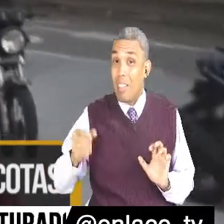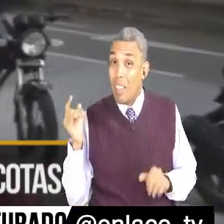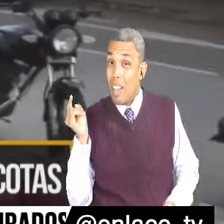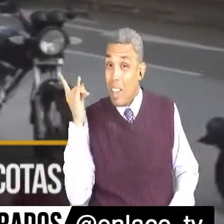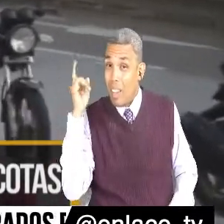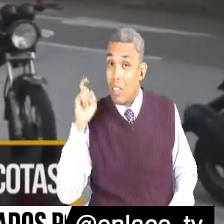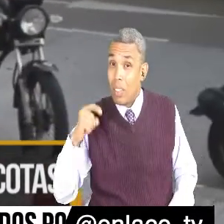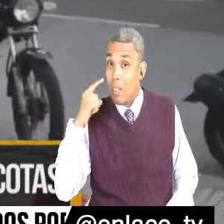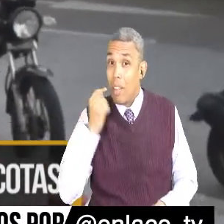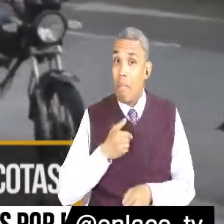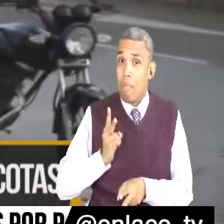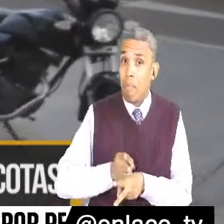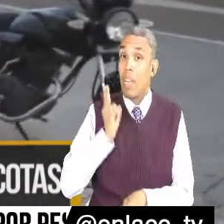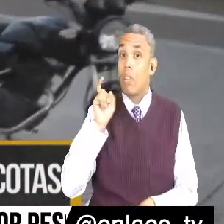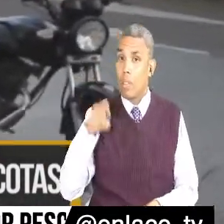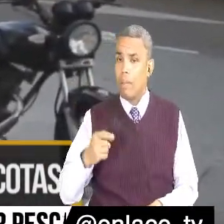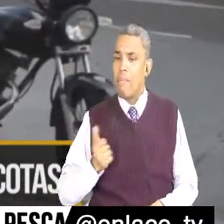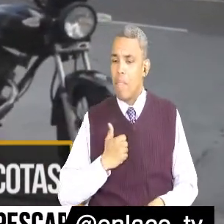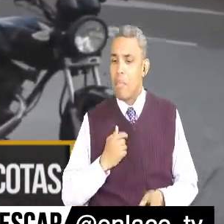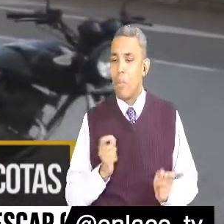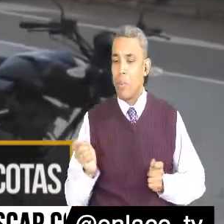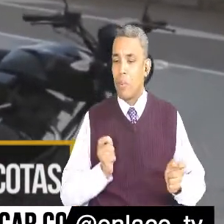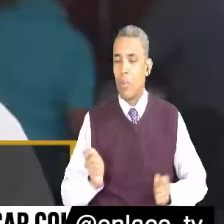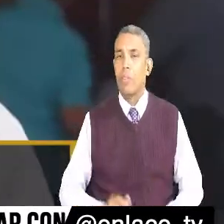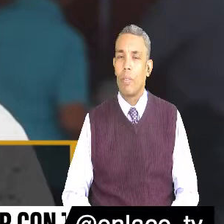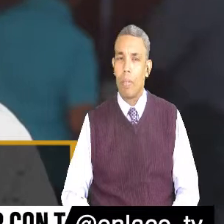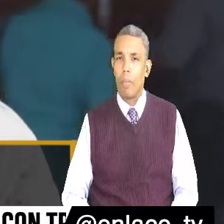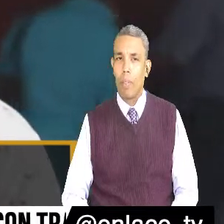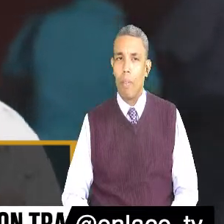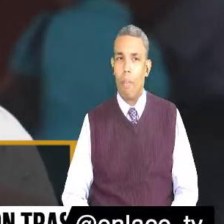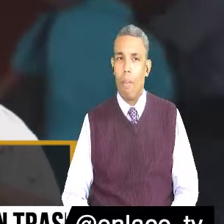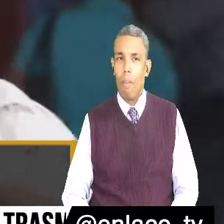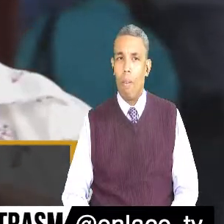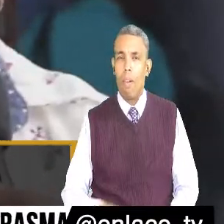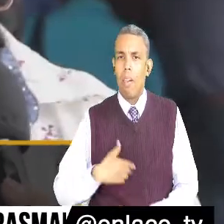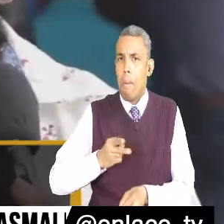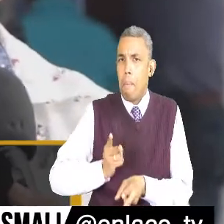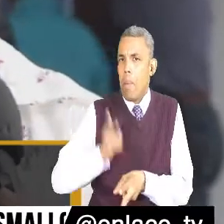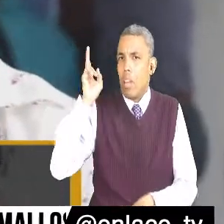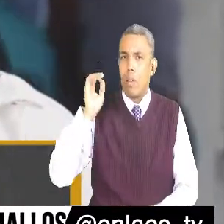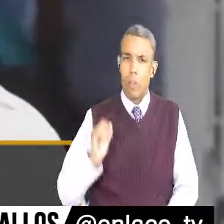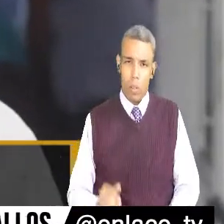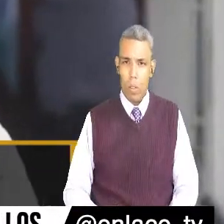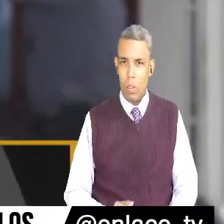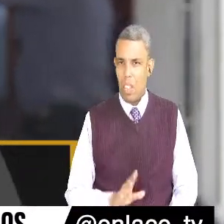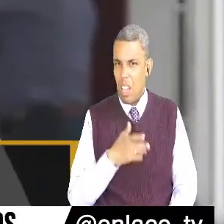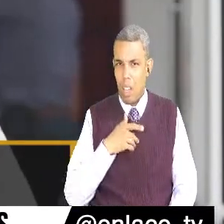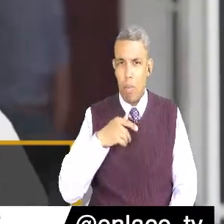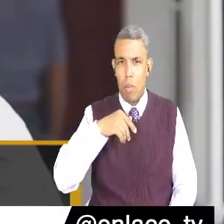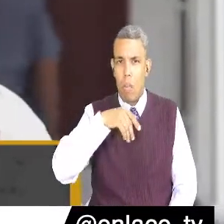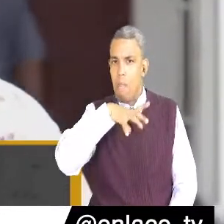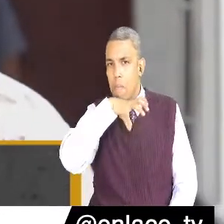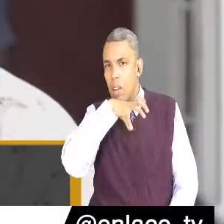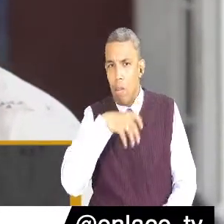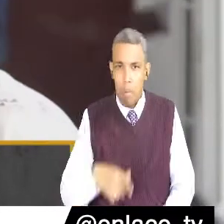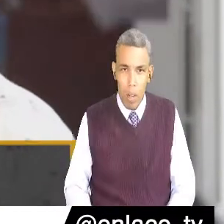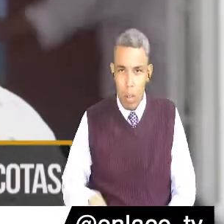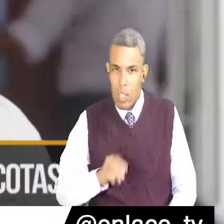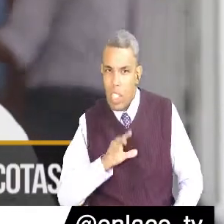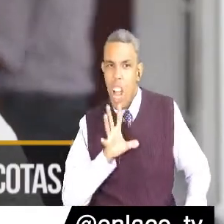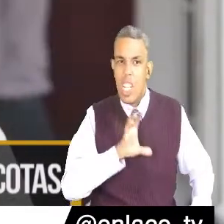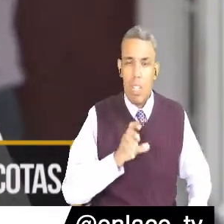la tenencia de los animales en medio del entorno social. Los animales potencialmente peligrosos o de mandíbula fuerte, debemos de tener